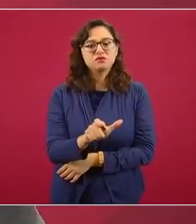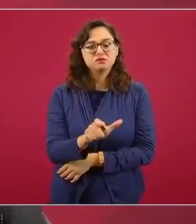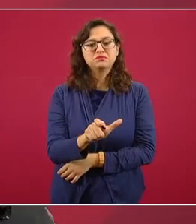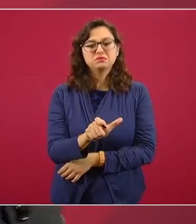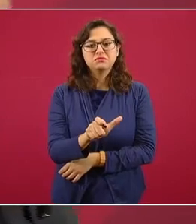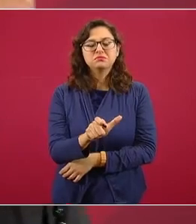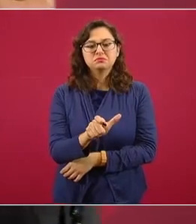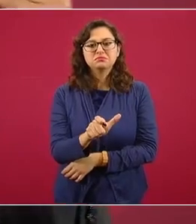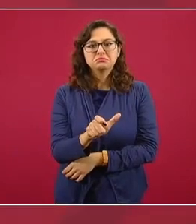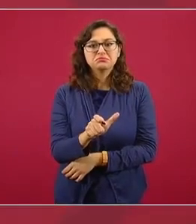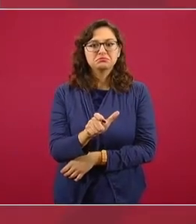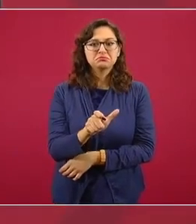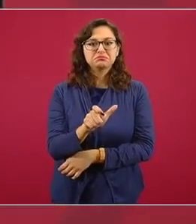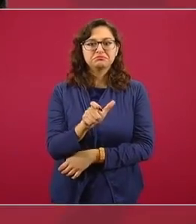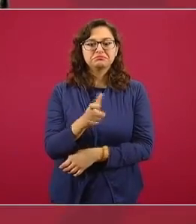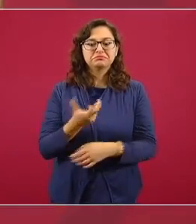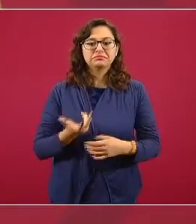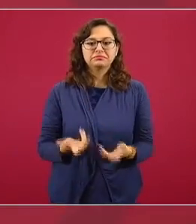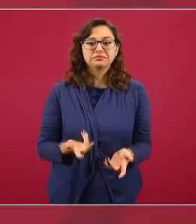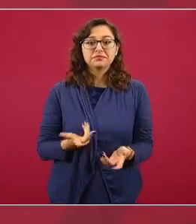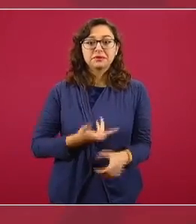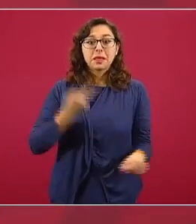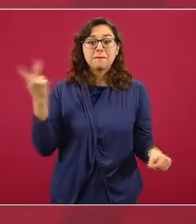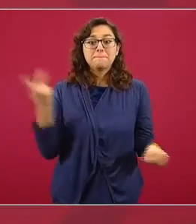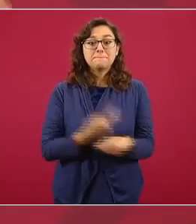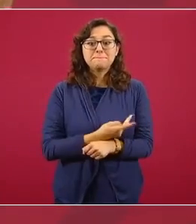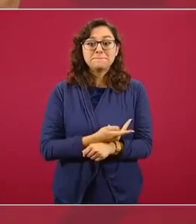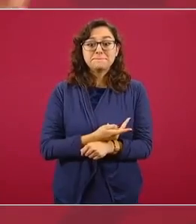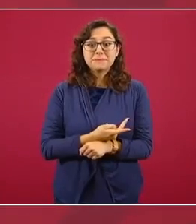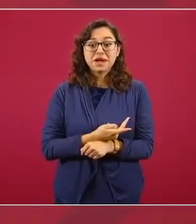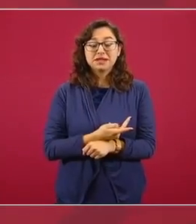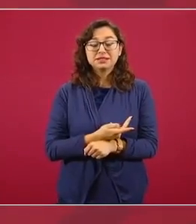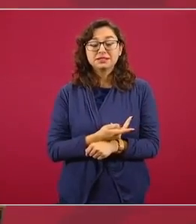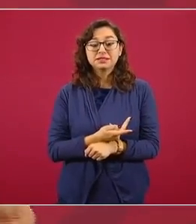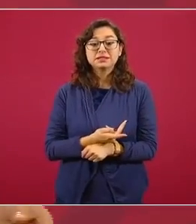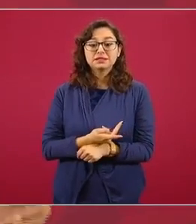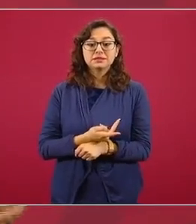y en el primer gobierno,